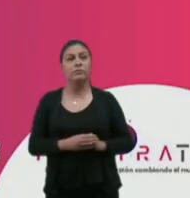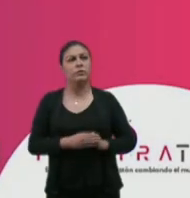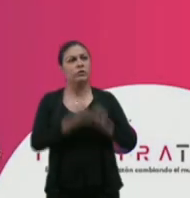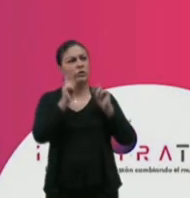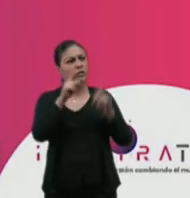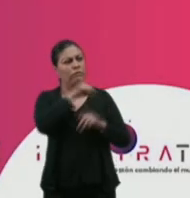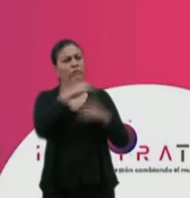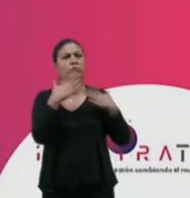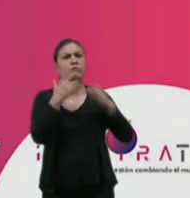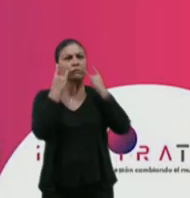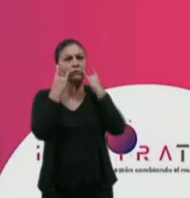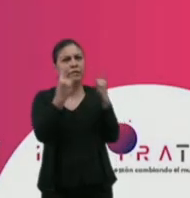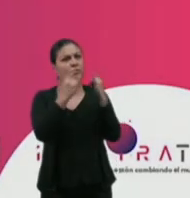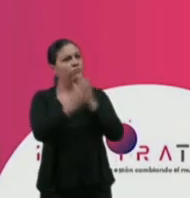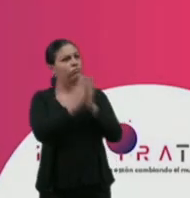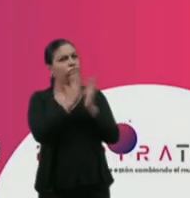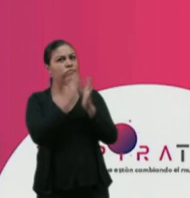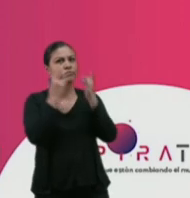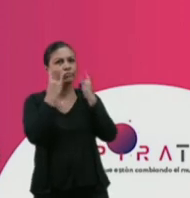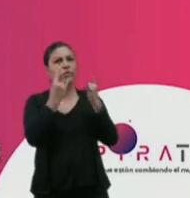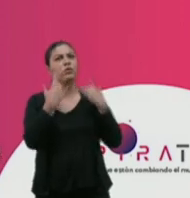interesante ver de que